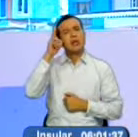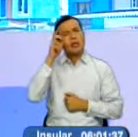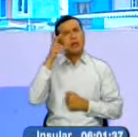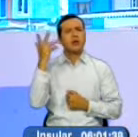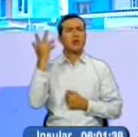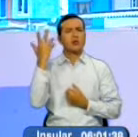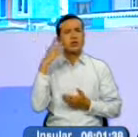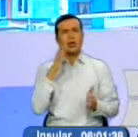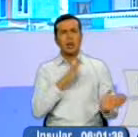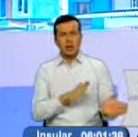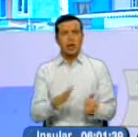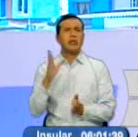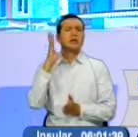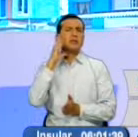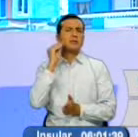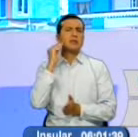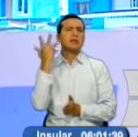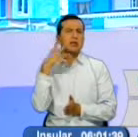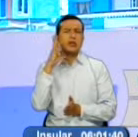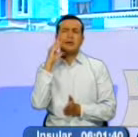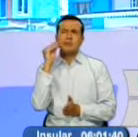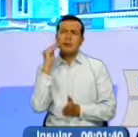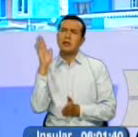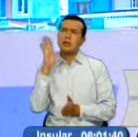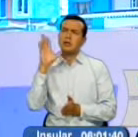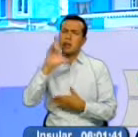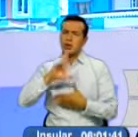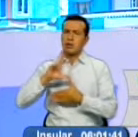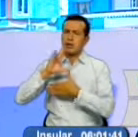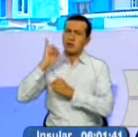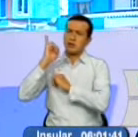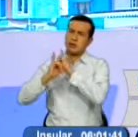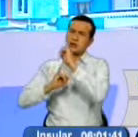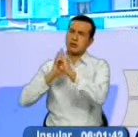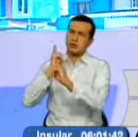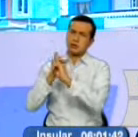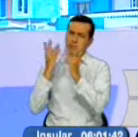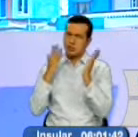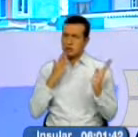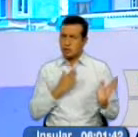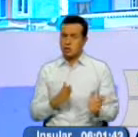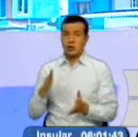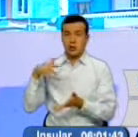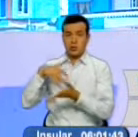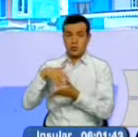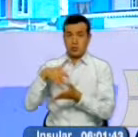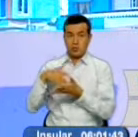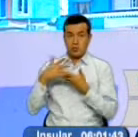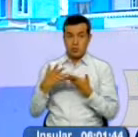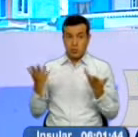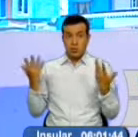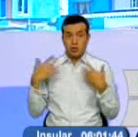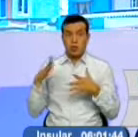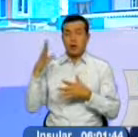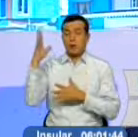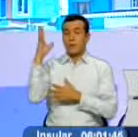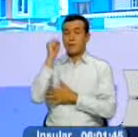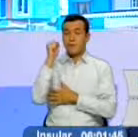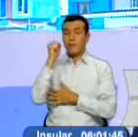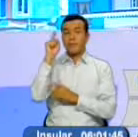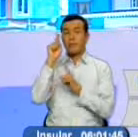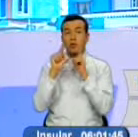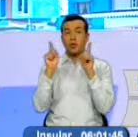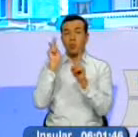la experiencia latinoamericana, internacional y también los estudios teóricos, llega a la conclusión que hay